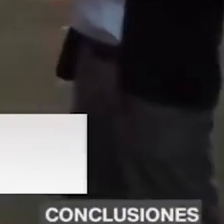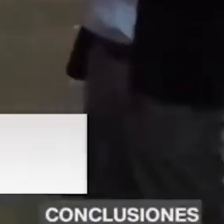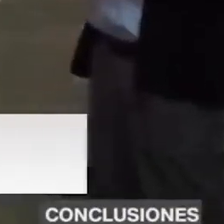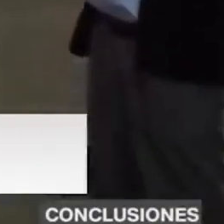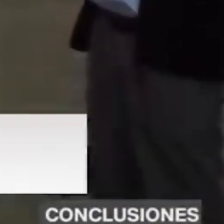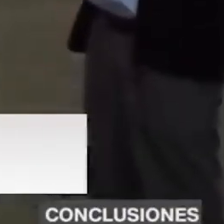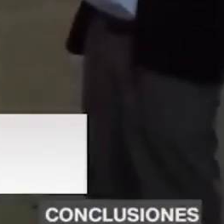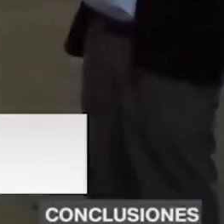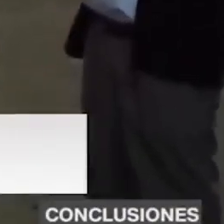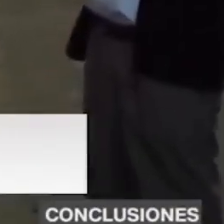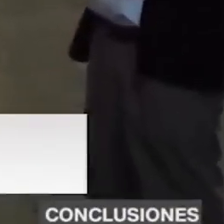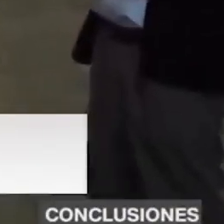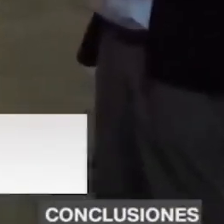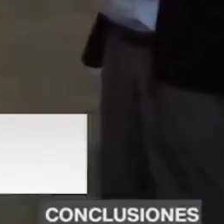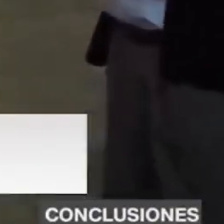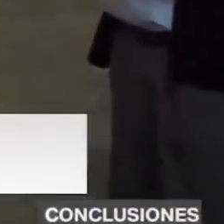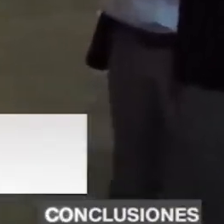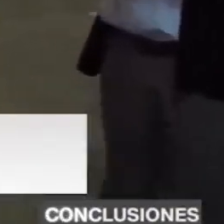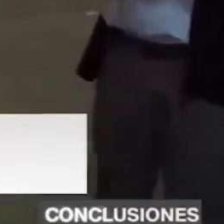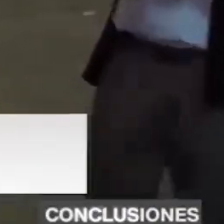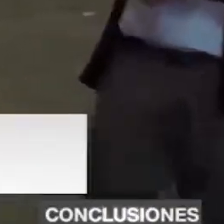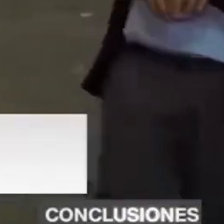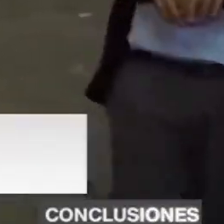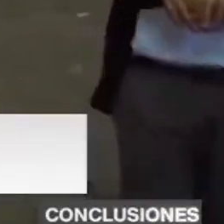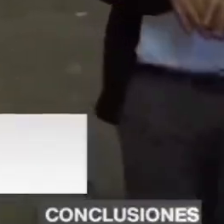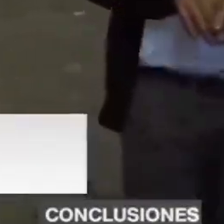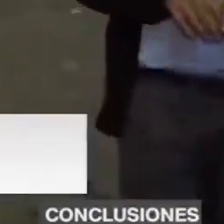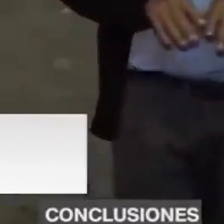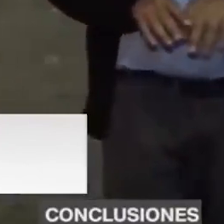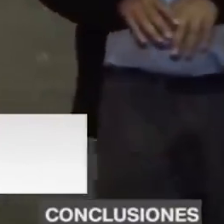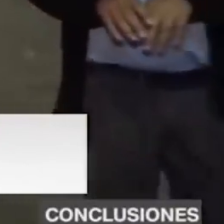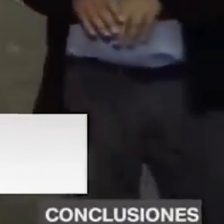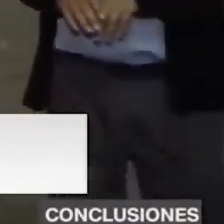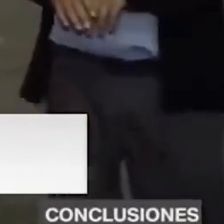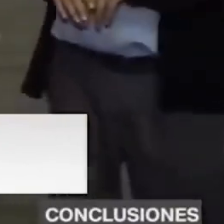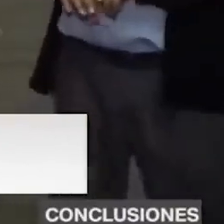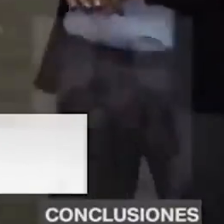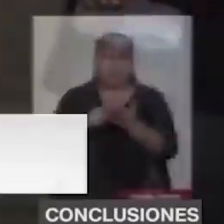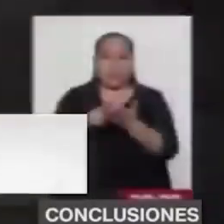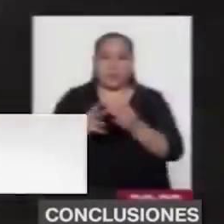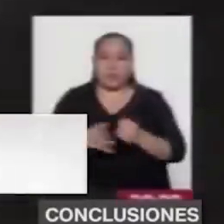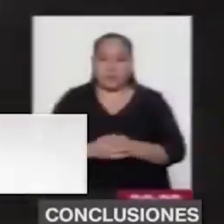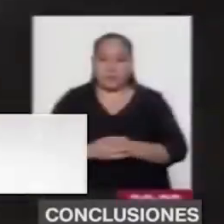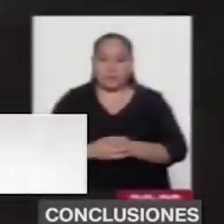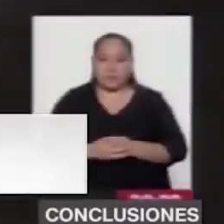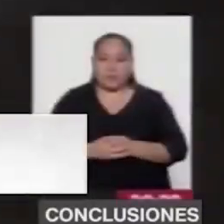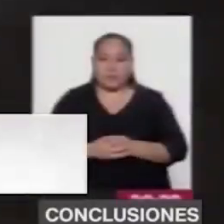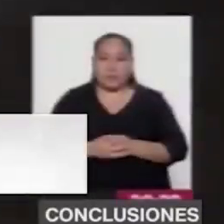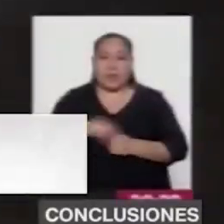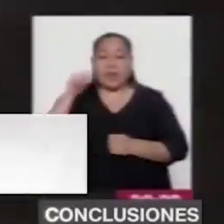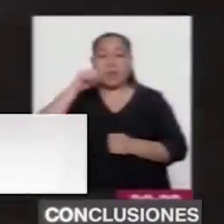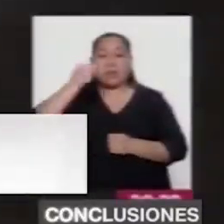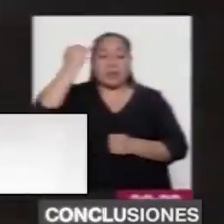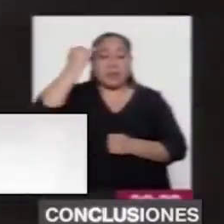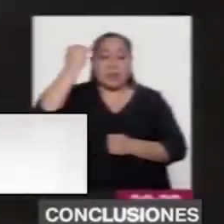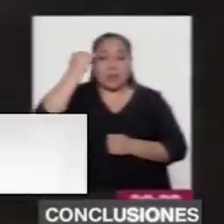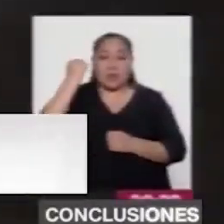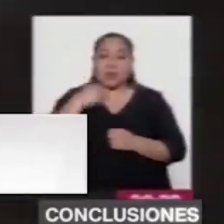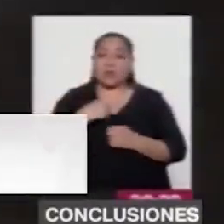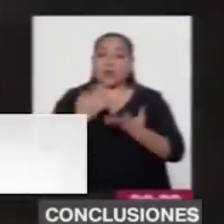si te parece las declaraciones del ministro tarola ese sentido Quiero comunicar